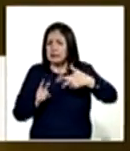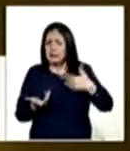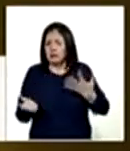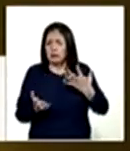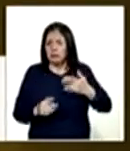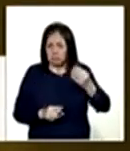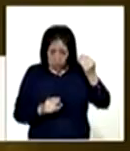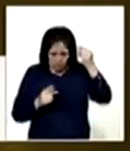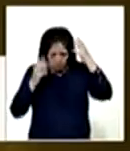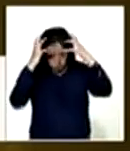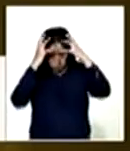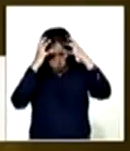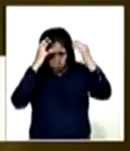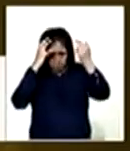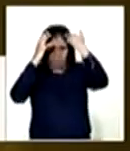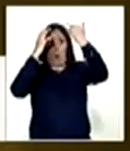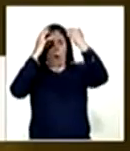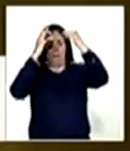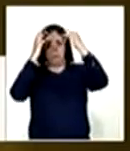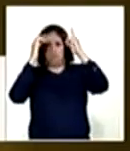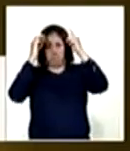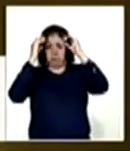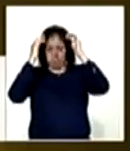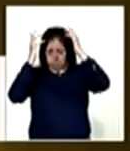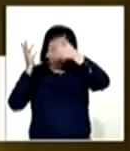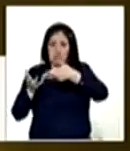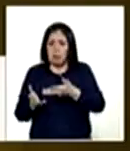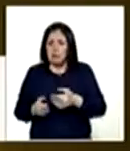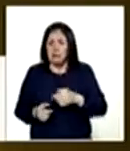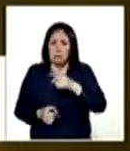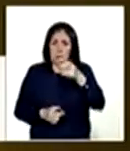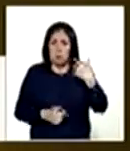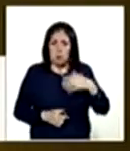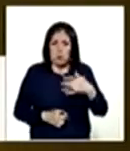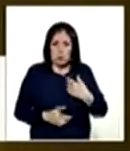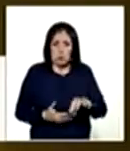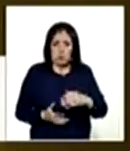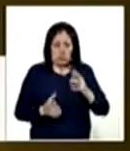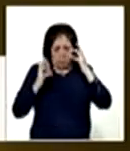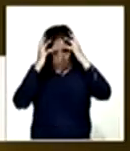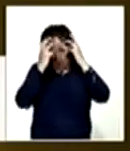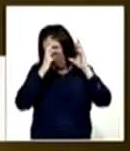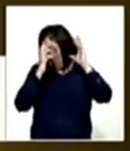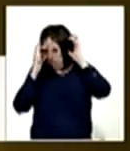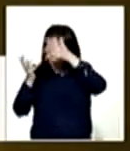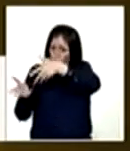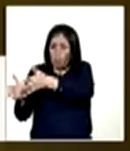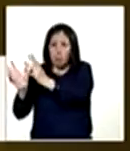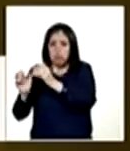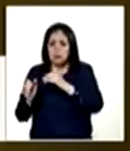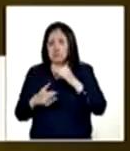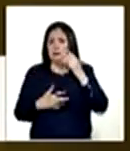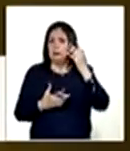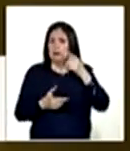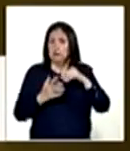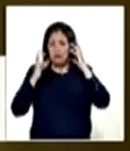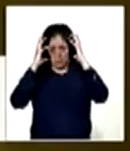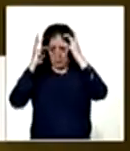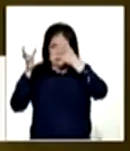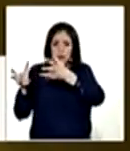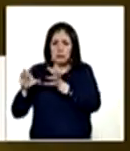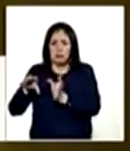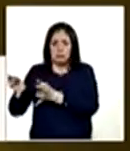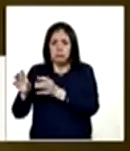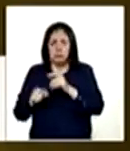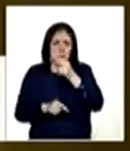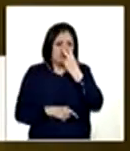el casco. De tal manera que no penetra. Ahí vemos que se está cayendo. Le vuela el casco y a la vez se puede apreciar de